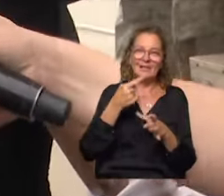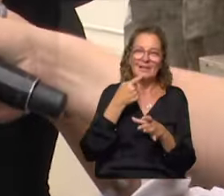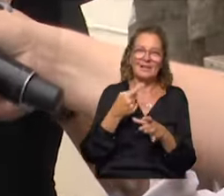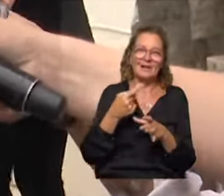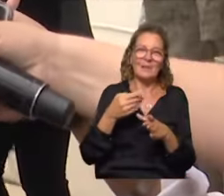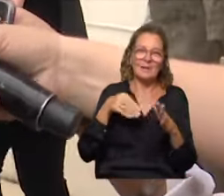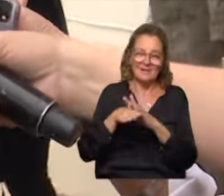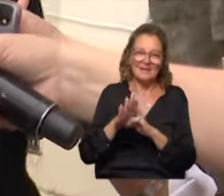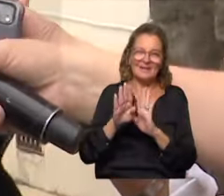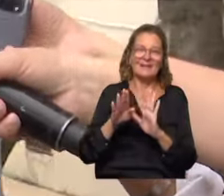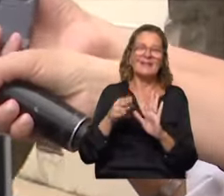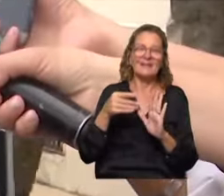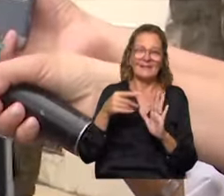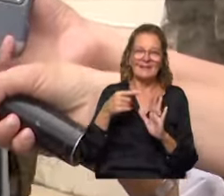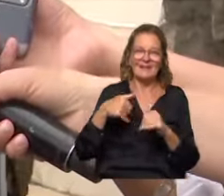asumir.